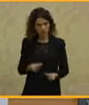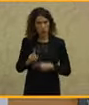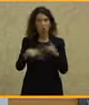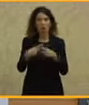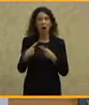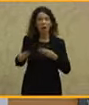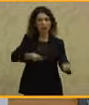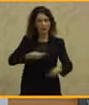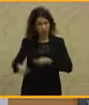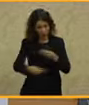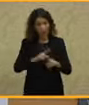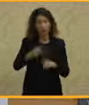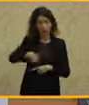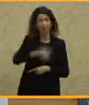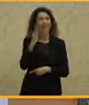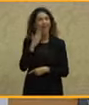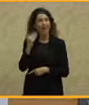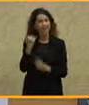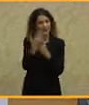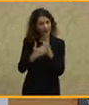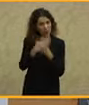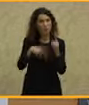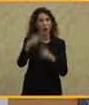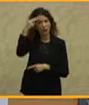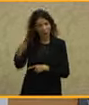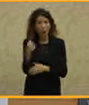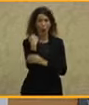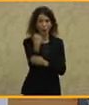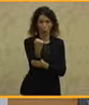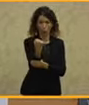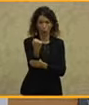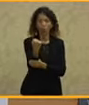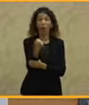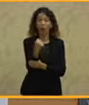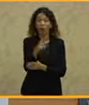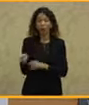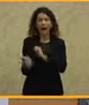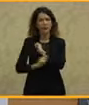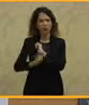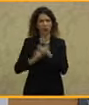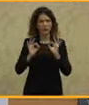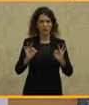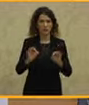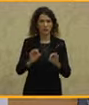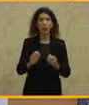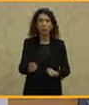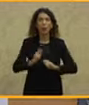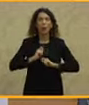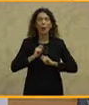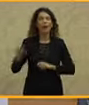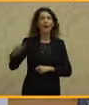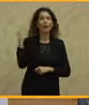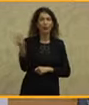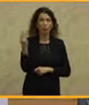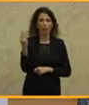la flexibilidad, también el cariño, el respeto y apoyo mutuo son algunas de las estrategias que favorecen la recuperación